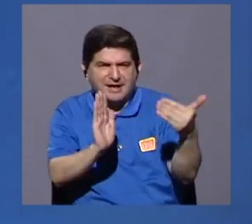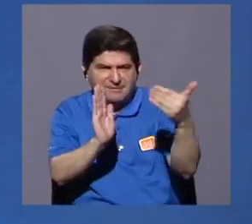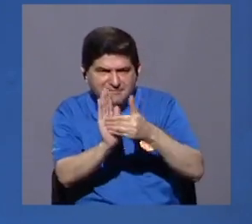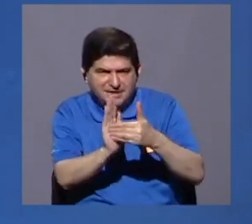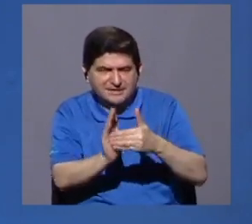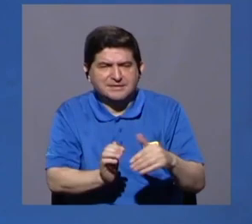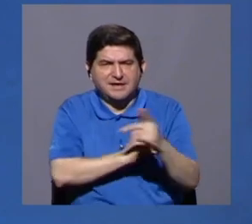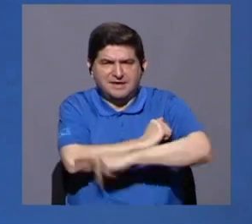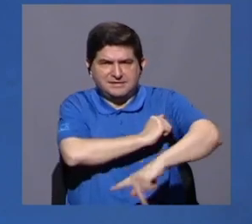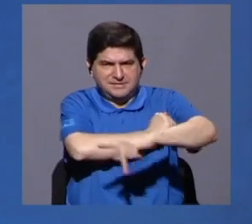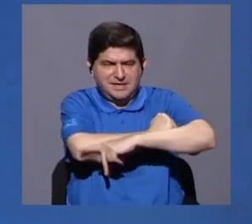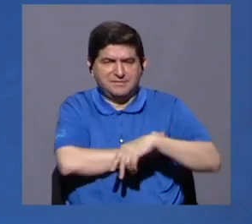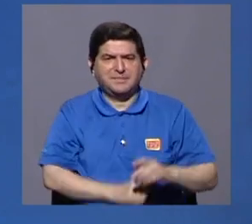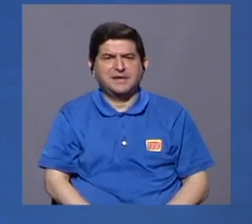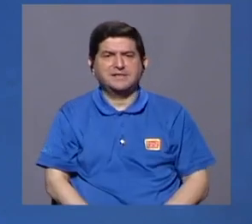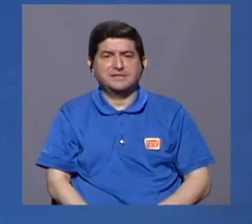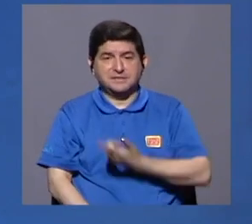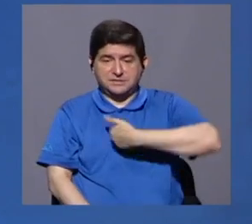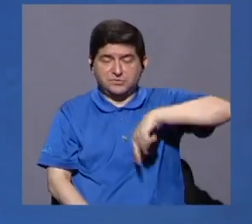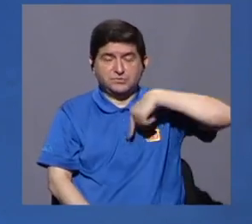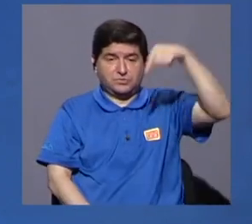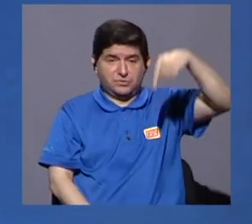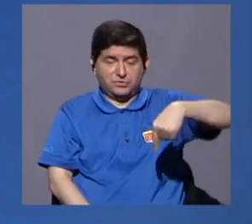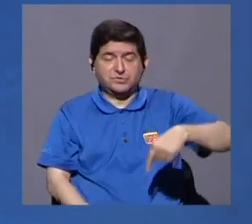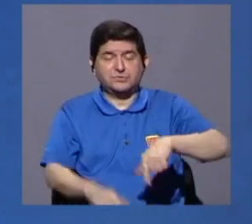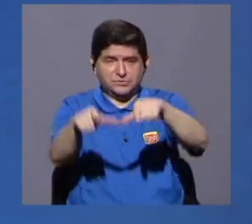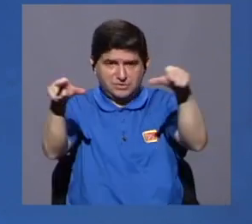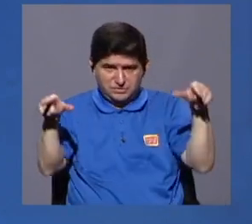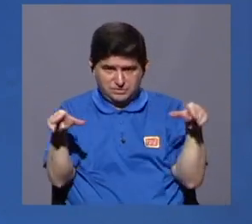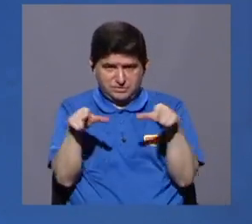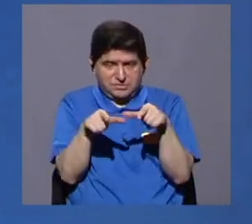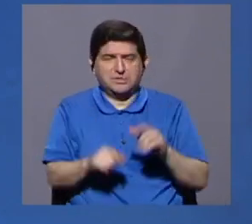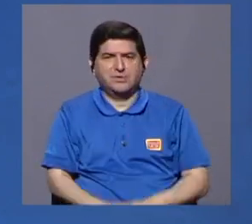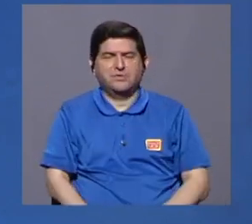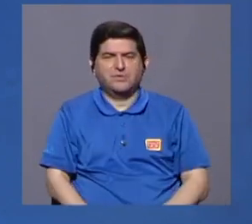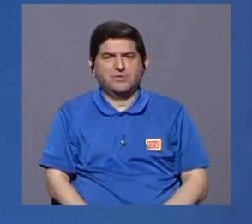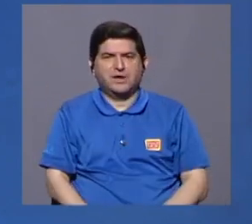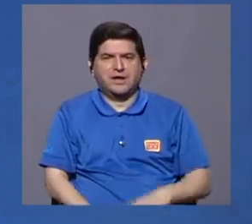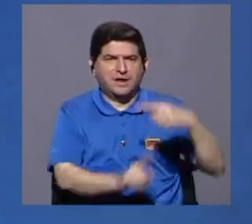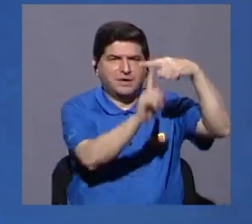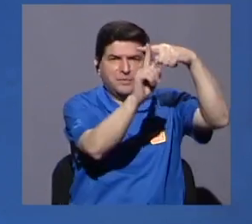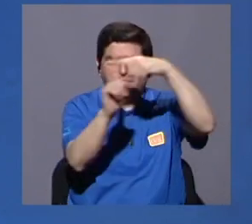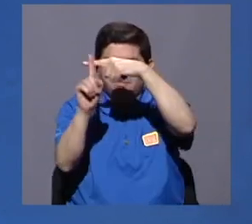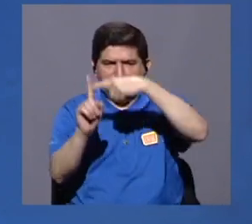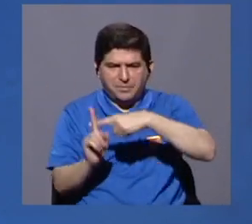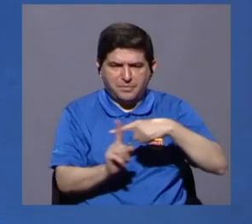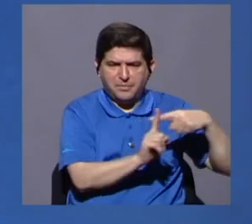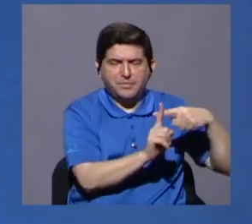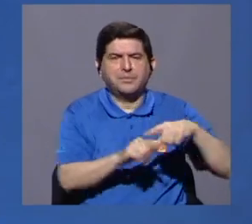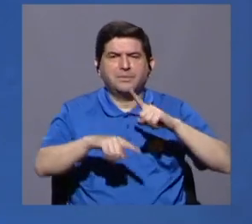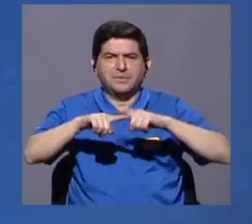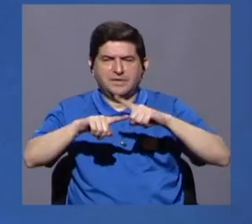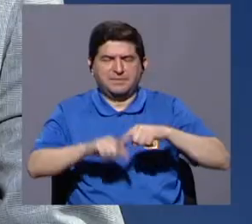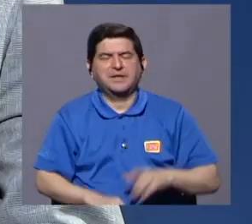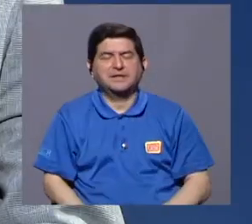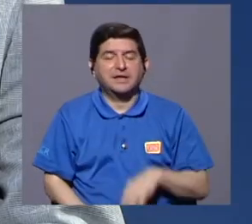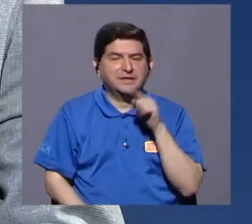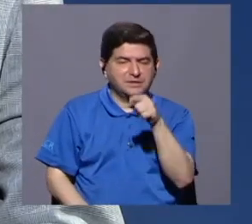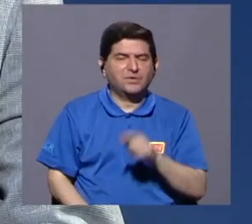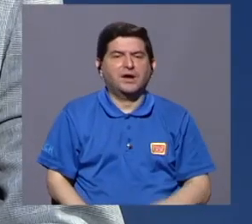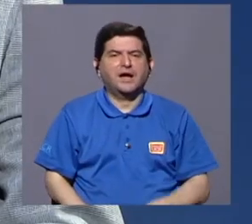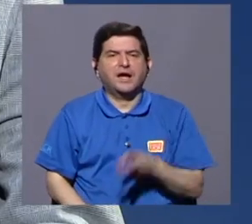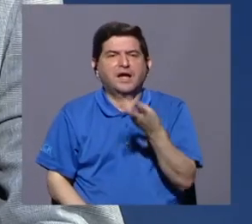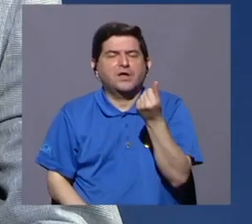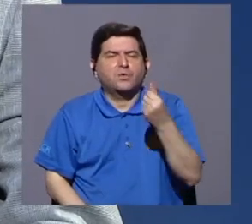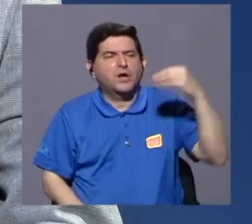nuestro país en esta posición en esta latitud con respecto a estas emisiones que es algo que aún no se ha podido qué interesante